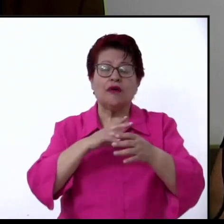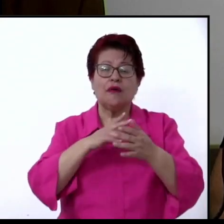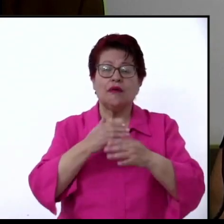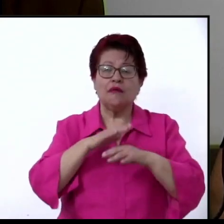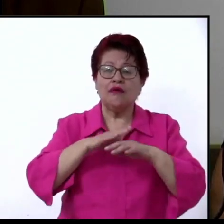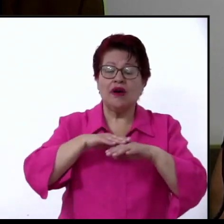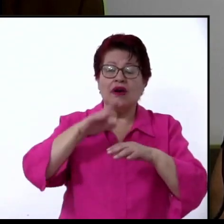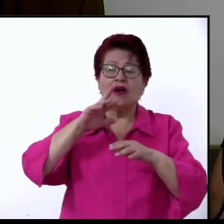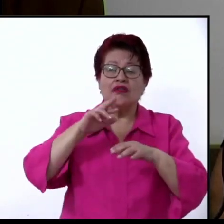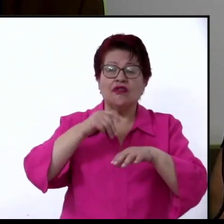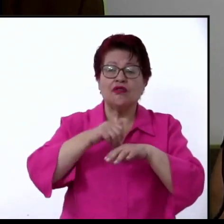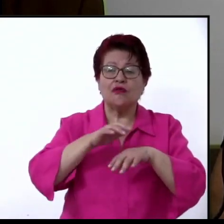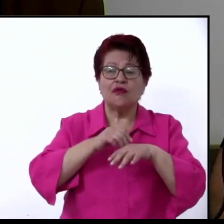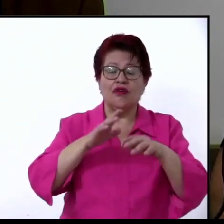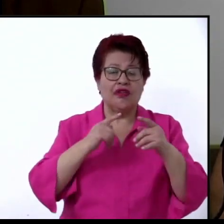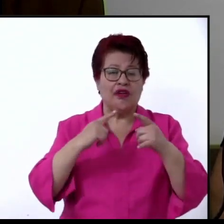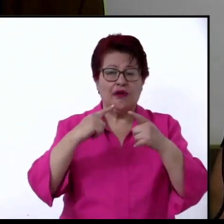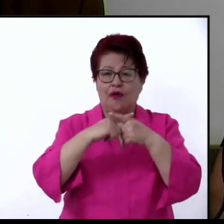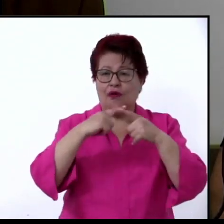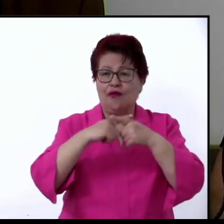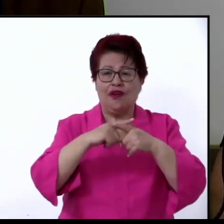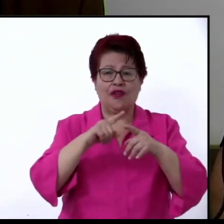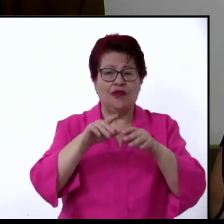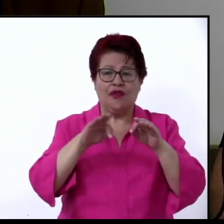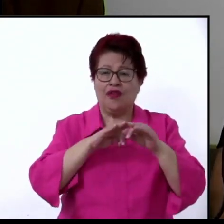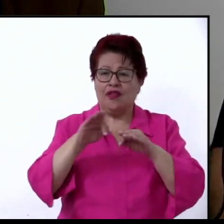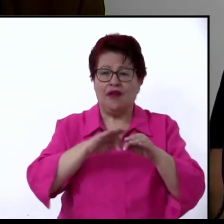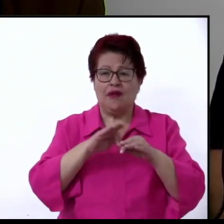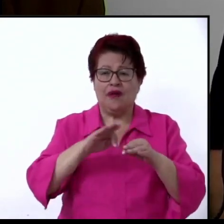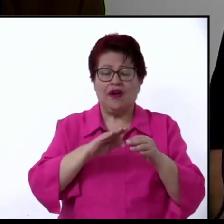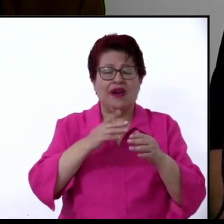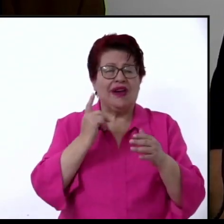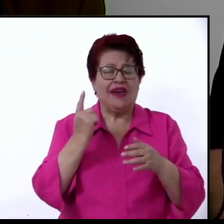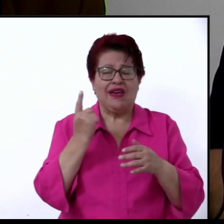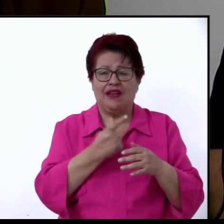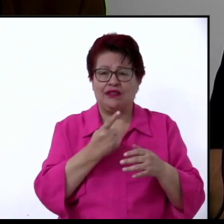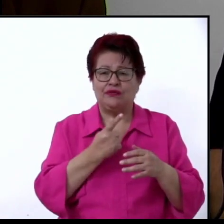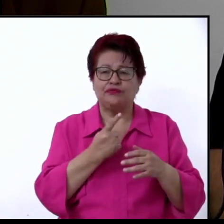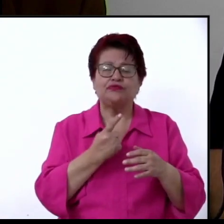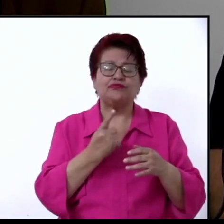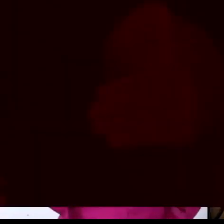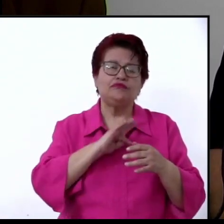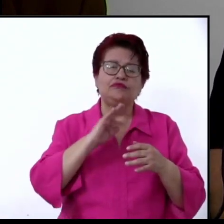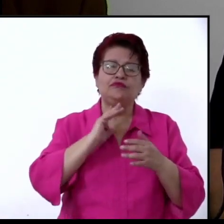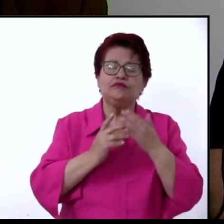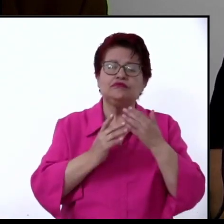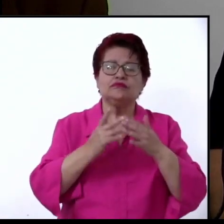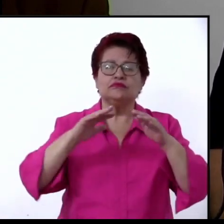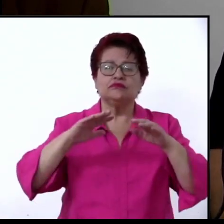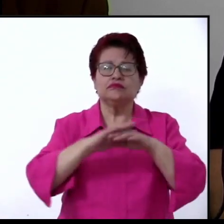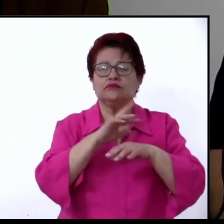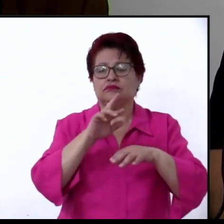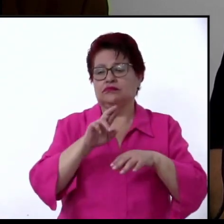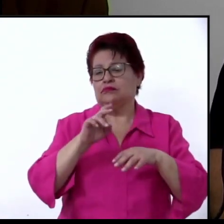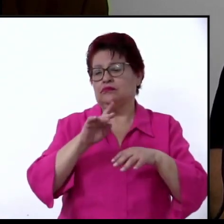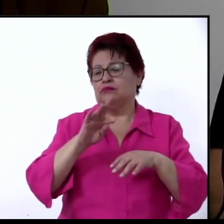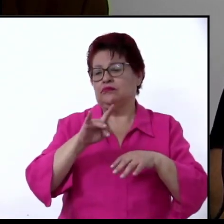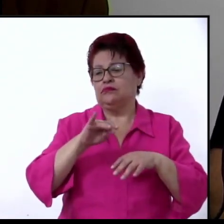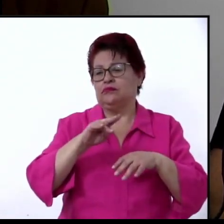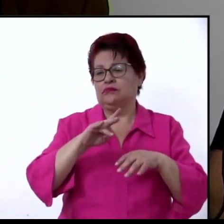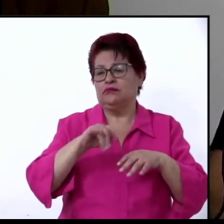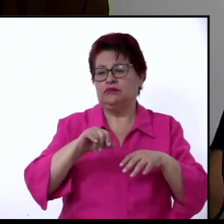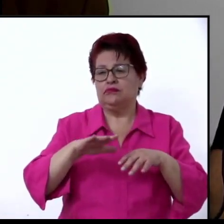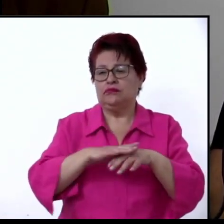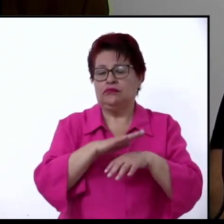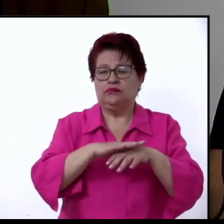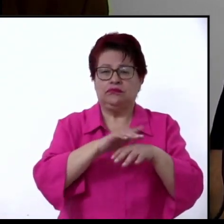mayor número de conflictos laborales, y eso implicaba pues tener la posibilidad de que la reforma madurara también en las